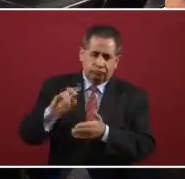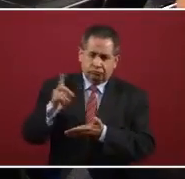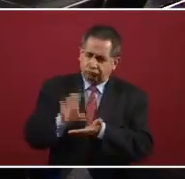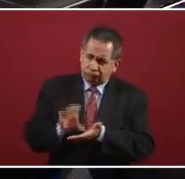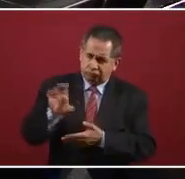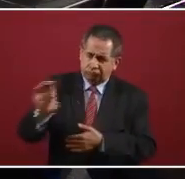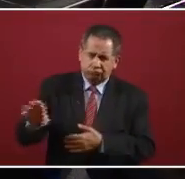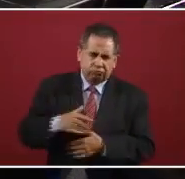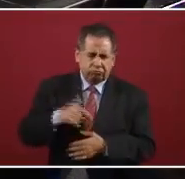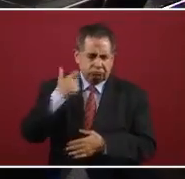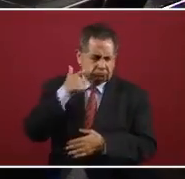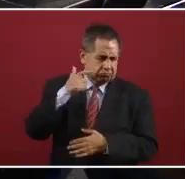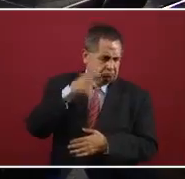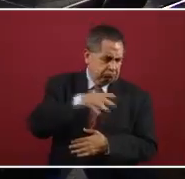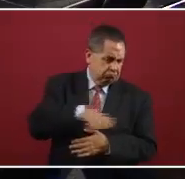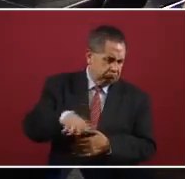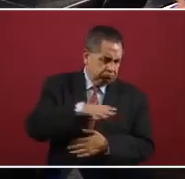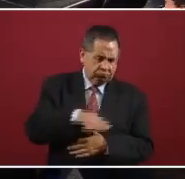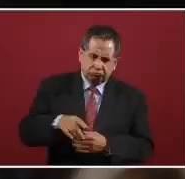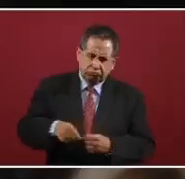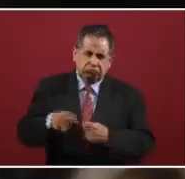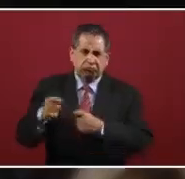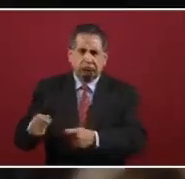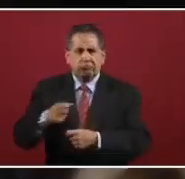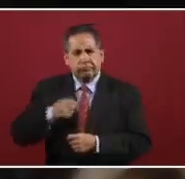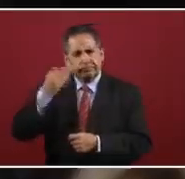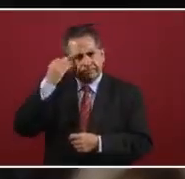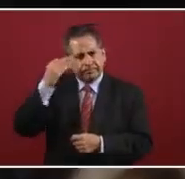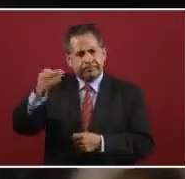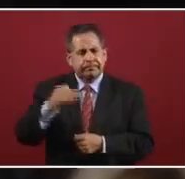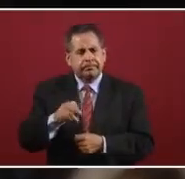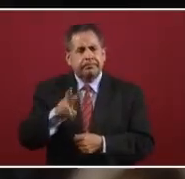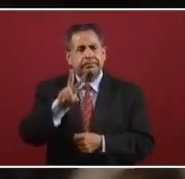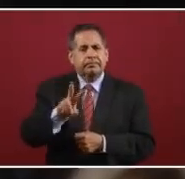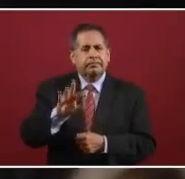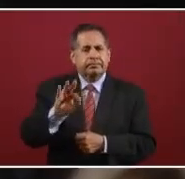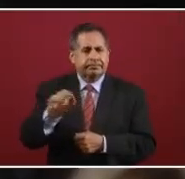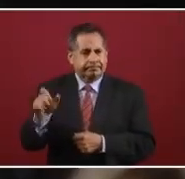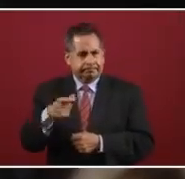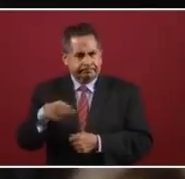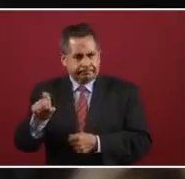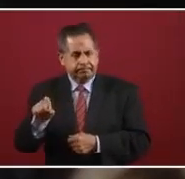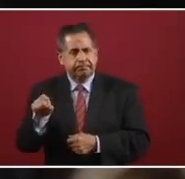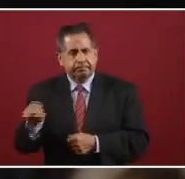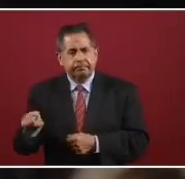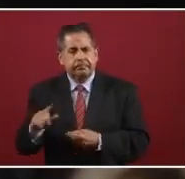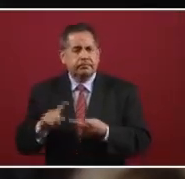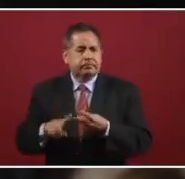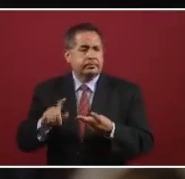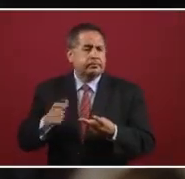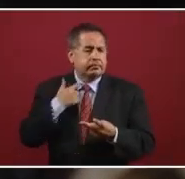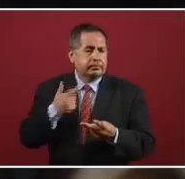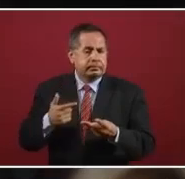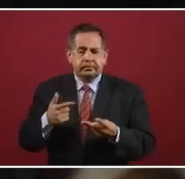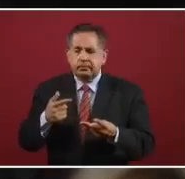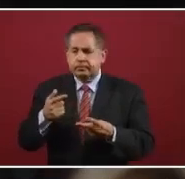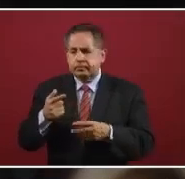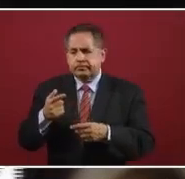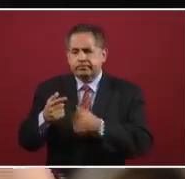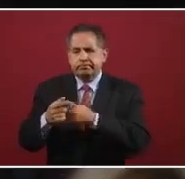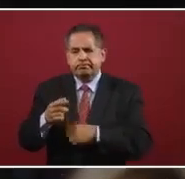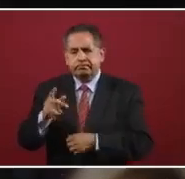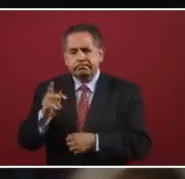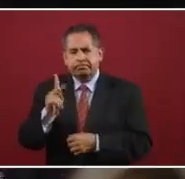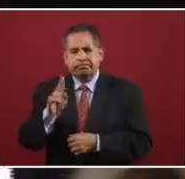para la campaña en el periodo de Vicente Fox y de La Bastida. Y